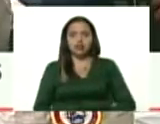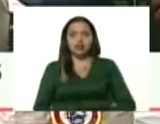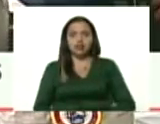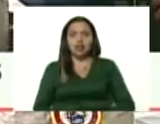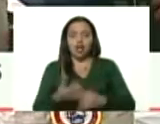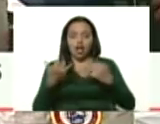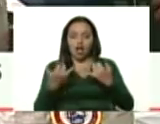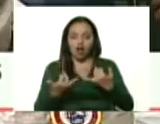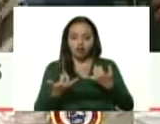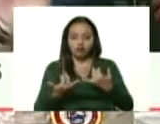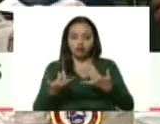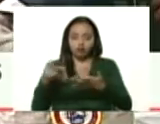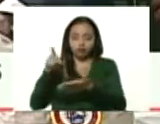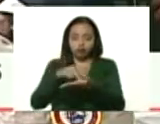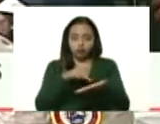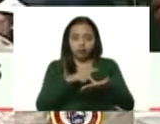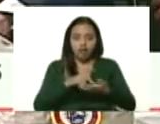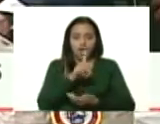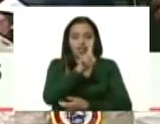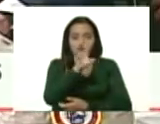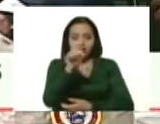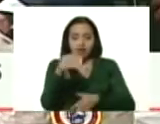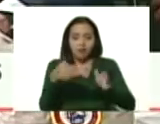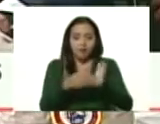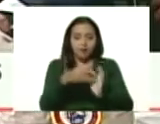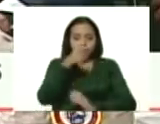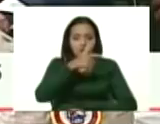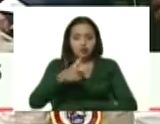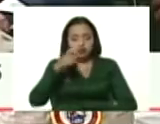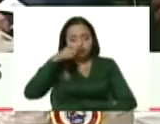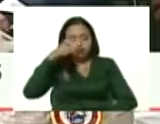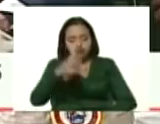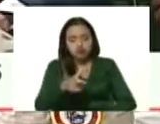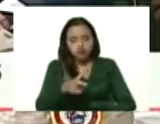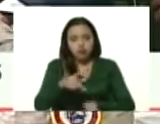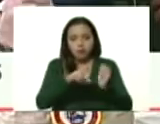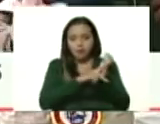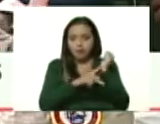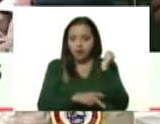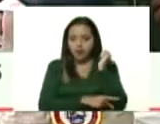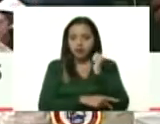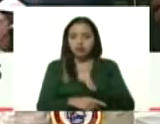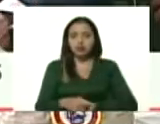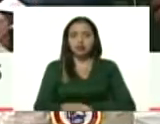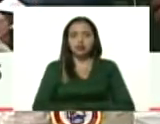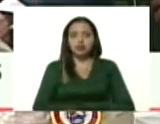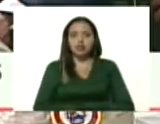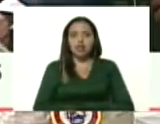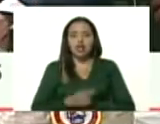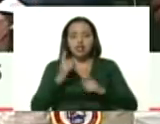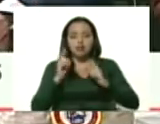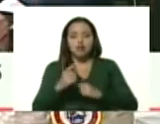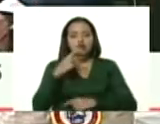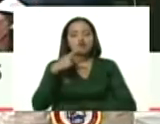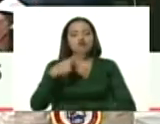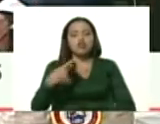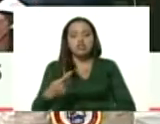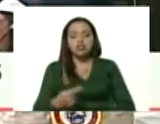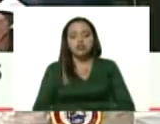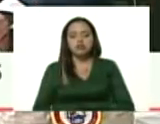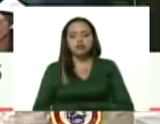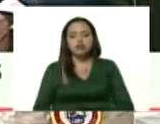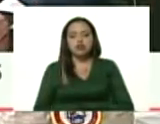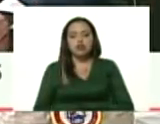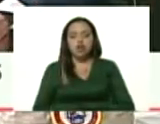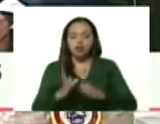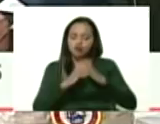en nuestros guardiaparques unos 10.000 milicianos. Y todo esto, bueno, en el ámbito político, todos estos